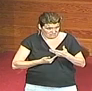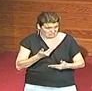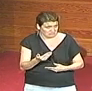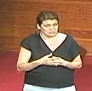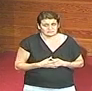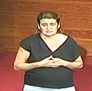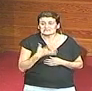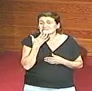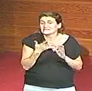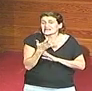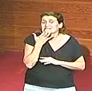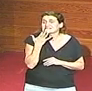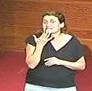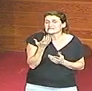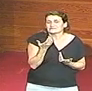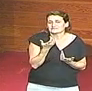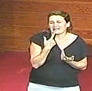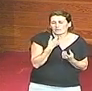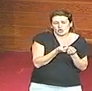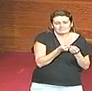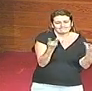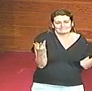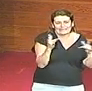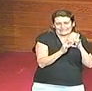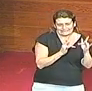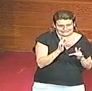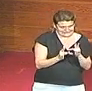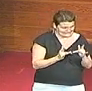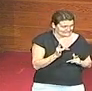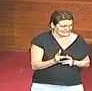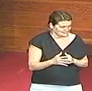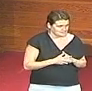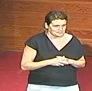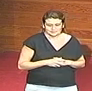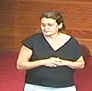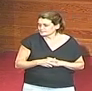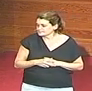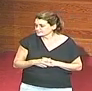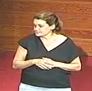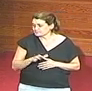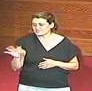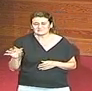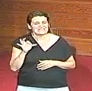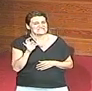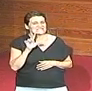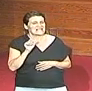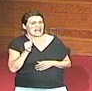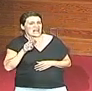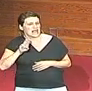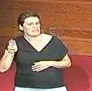mucho la escala de grises en todo esto. Bueno, ¿qué es esto de las SLAP, que suena tan